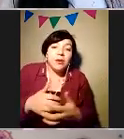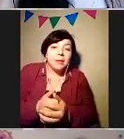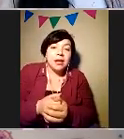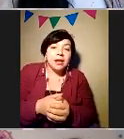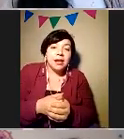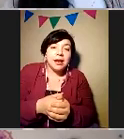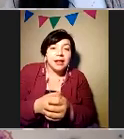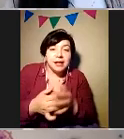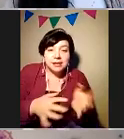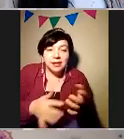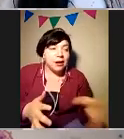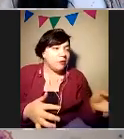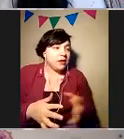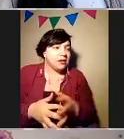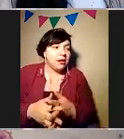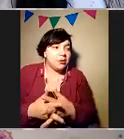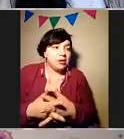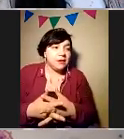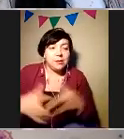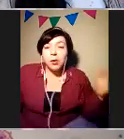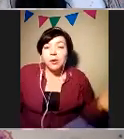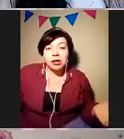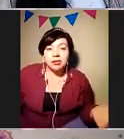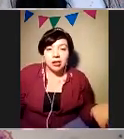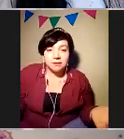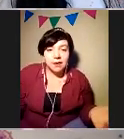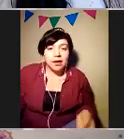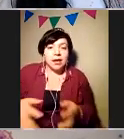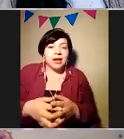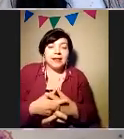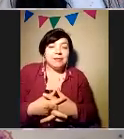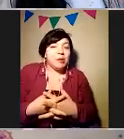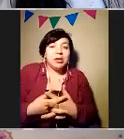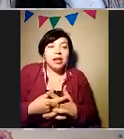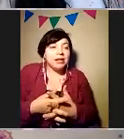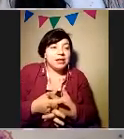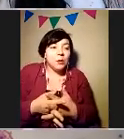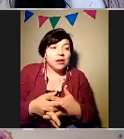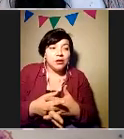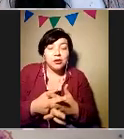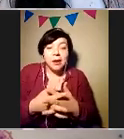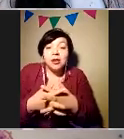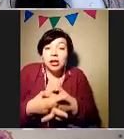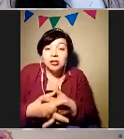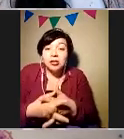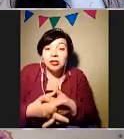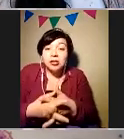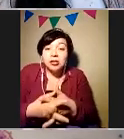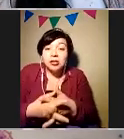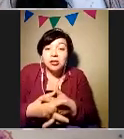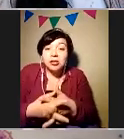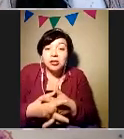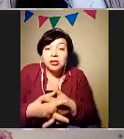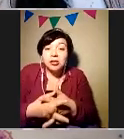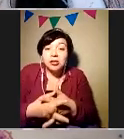diseñadores. Lo que pasa, cada 15 días, como bien dice la diapositiva, tenemos nuevas colecciones. Claro. Podemos tener hasta 52 o más